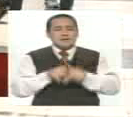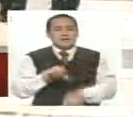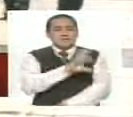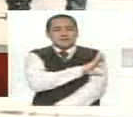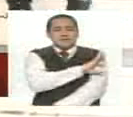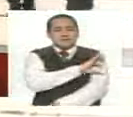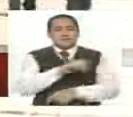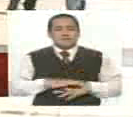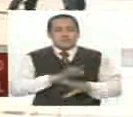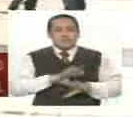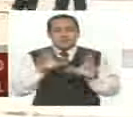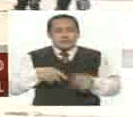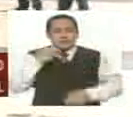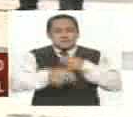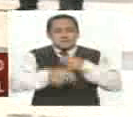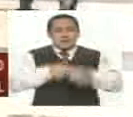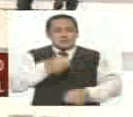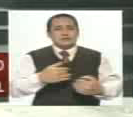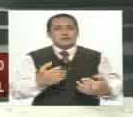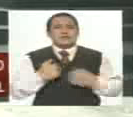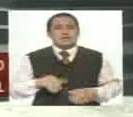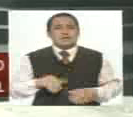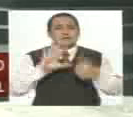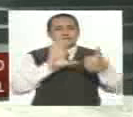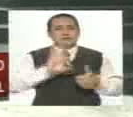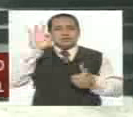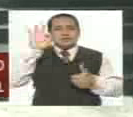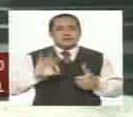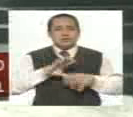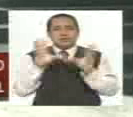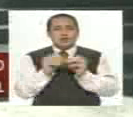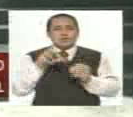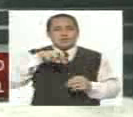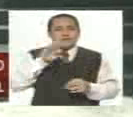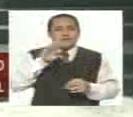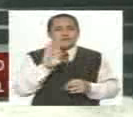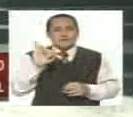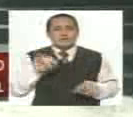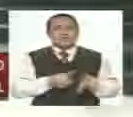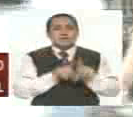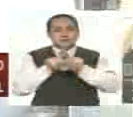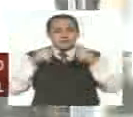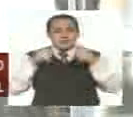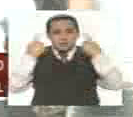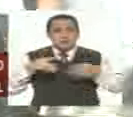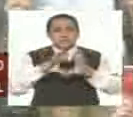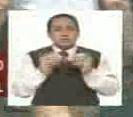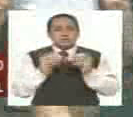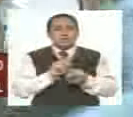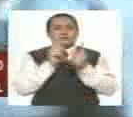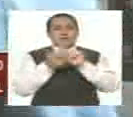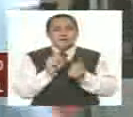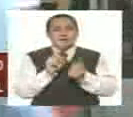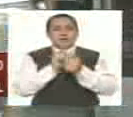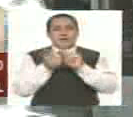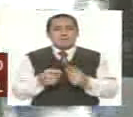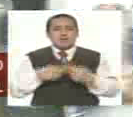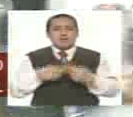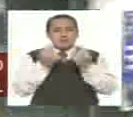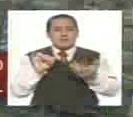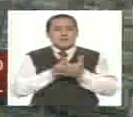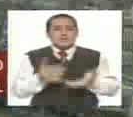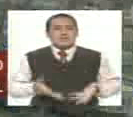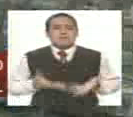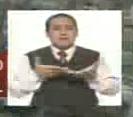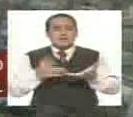fiscal. La inversión pública ha alcanzado el 6% del PBI y es el momento oportuno para realizar las reformas microeconómicas que deben